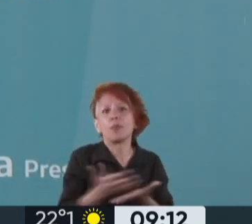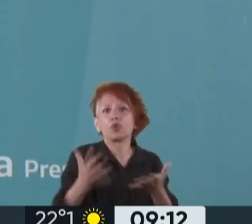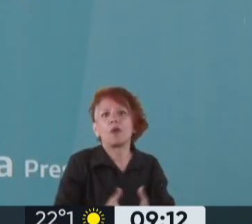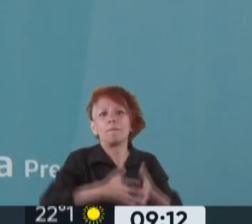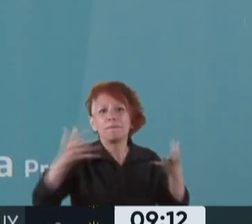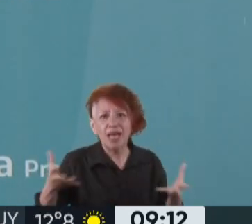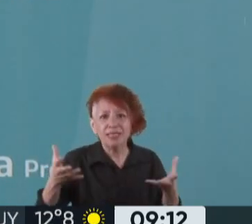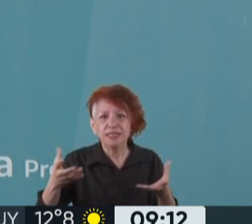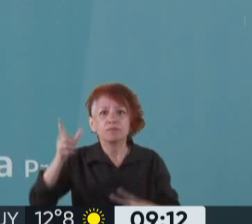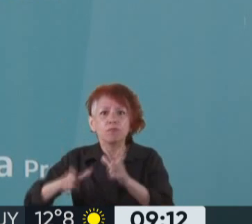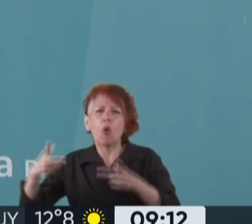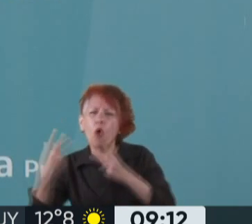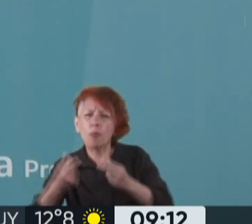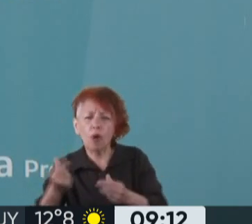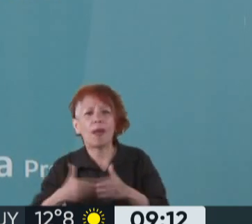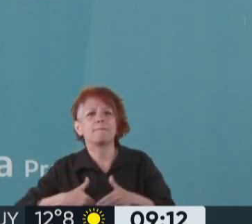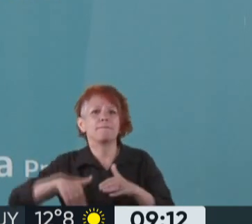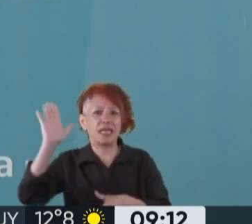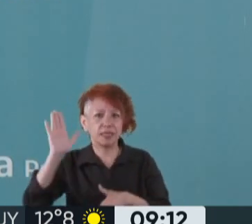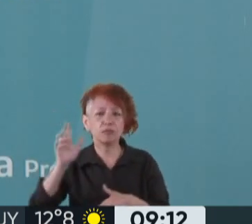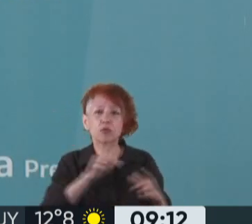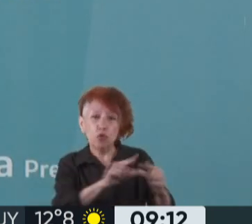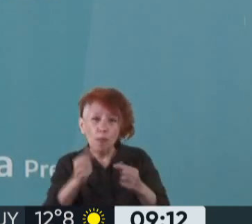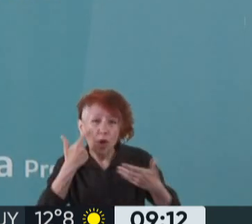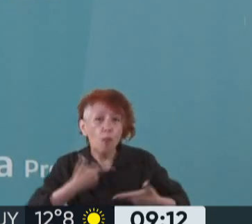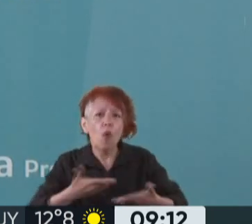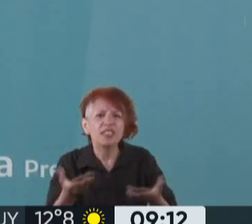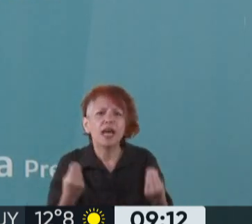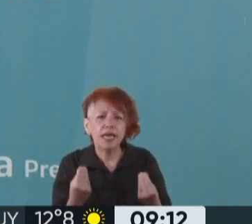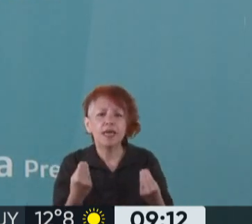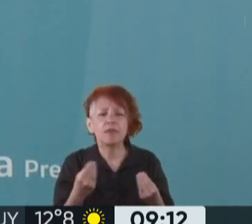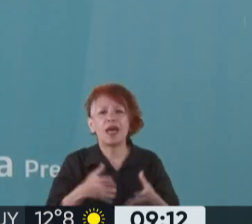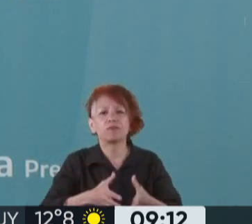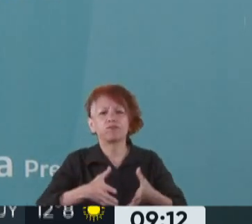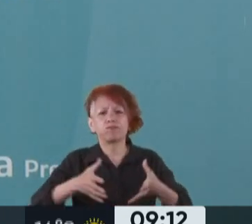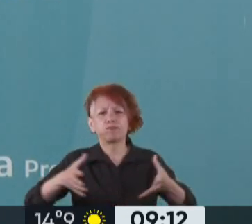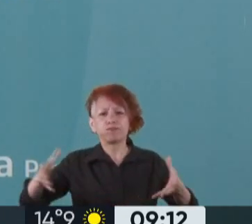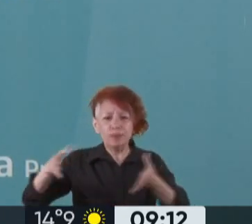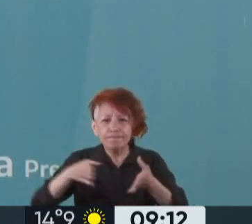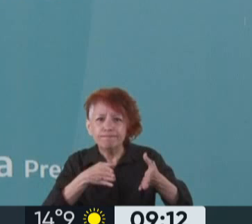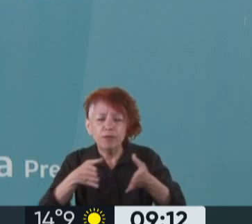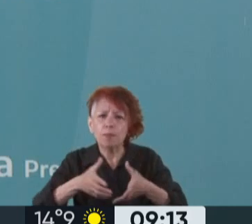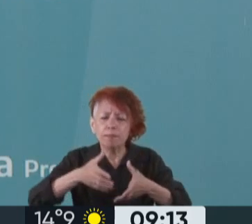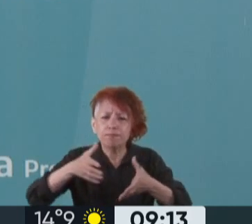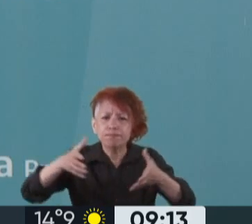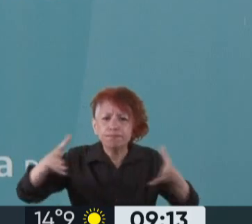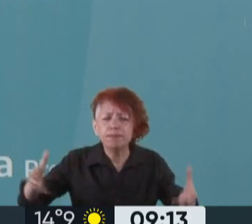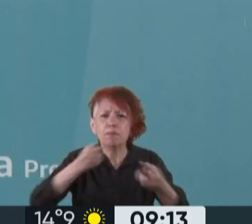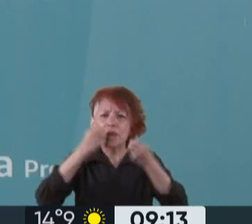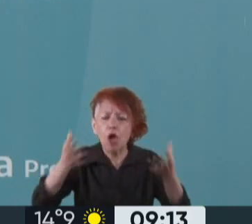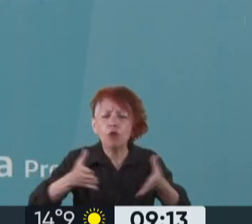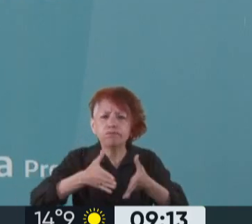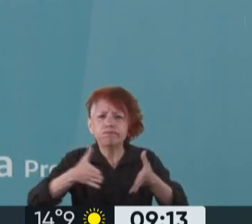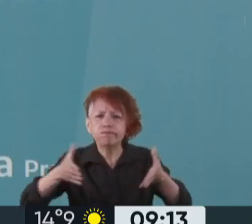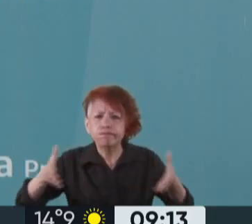más consumo en la Argentina. Todos estos números hablan de una senda de crecimiento que va sosteniéndose, que nos va a marcar